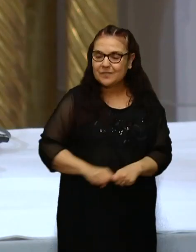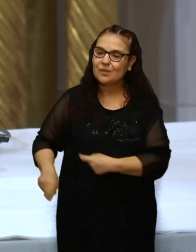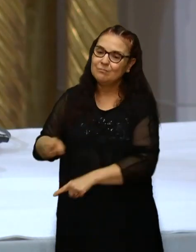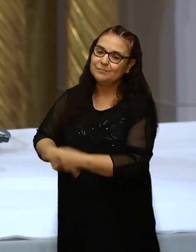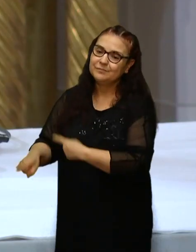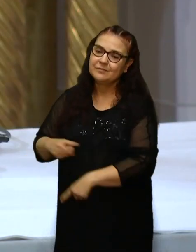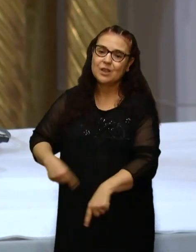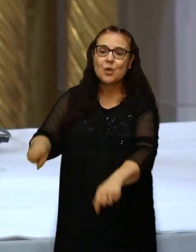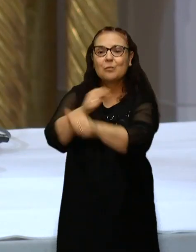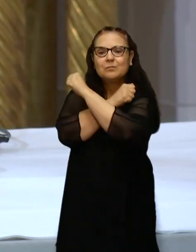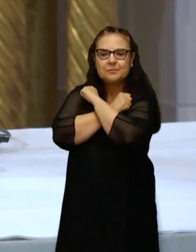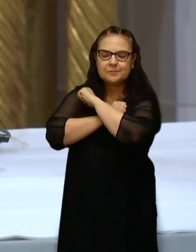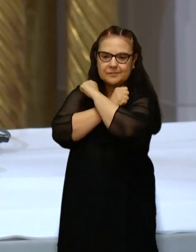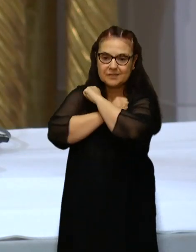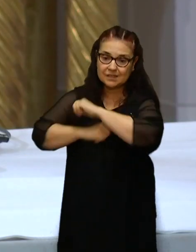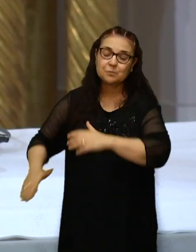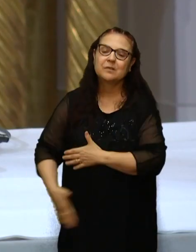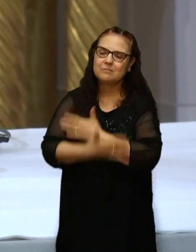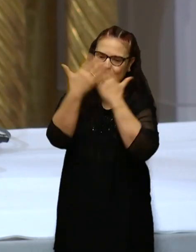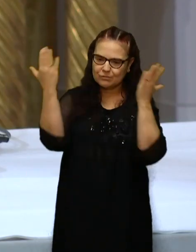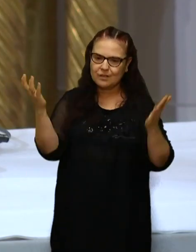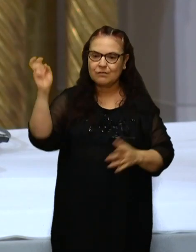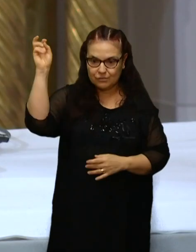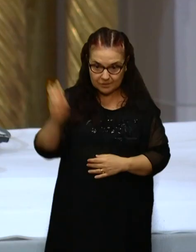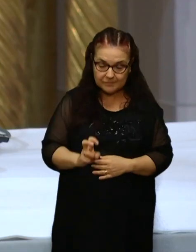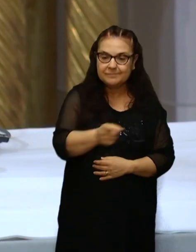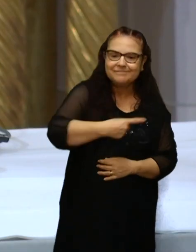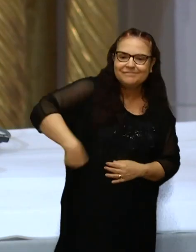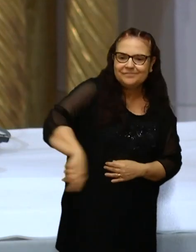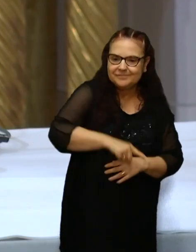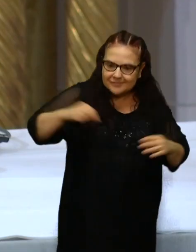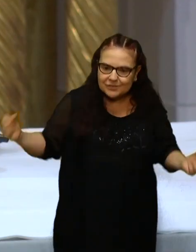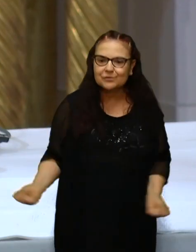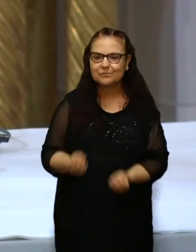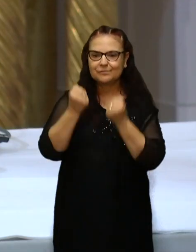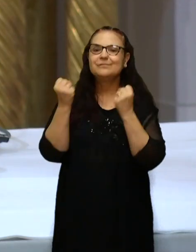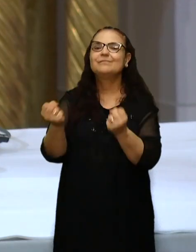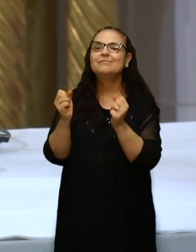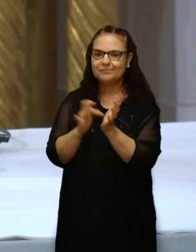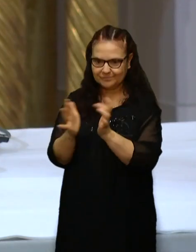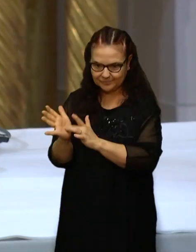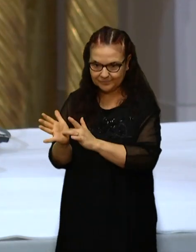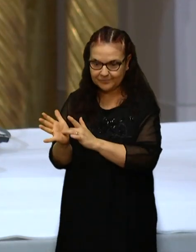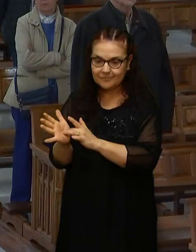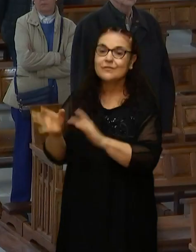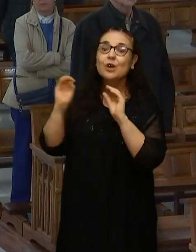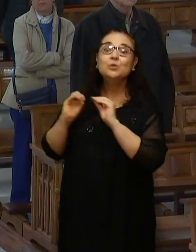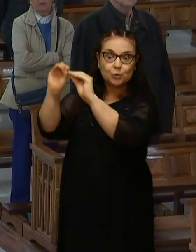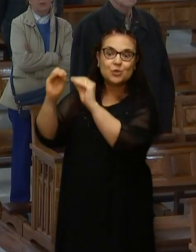protegidos de toda perturbación, mientras esperamos la gloriosa venida de nuestro Salvador